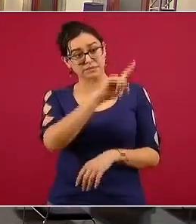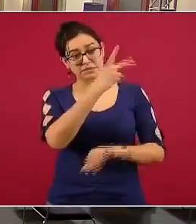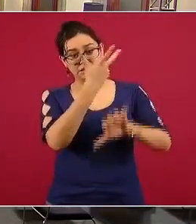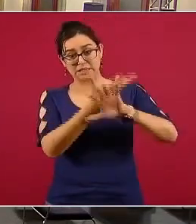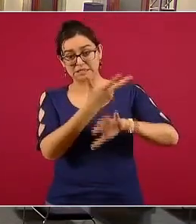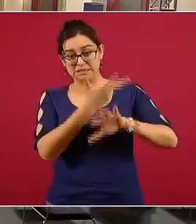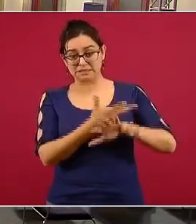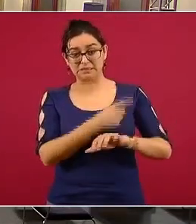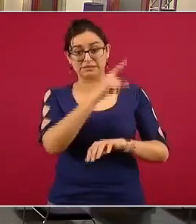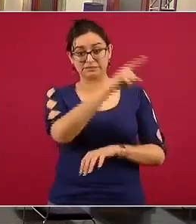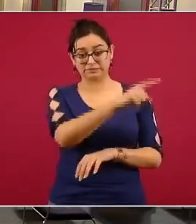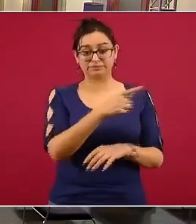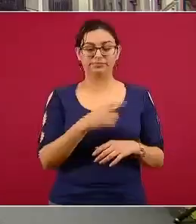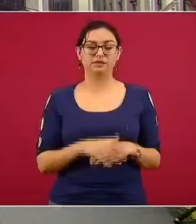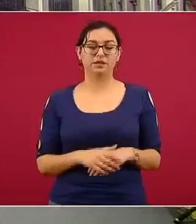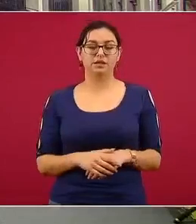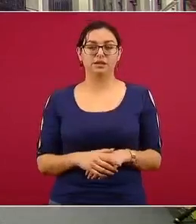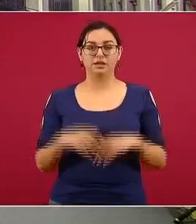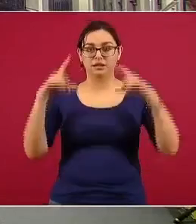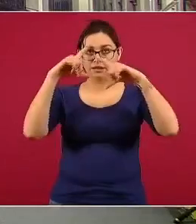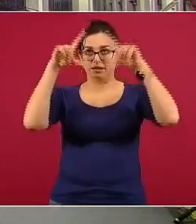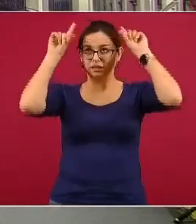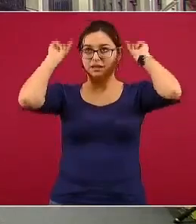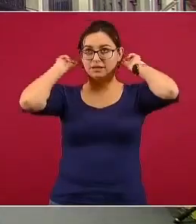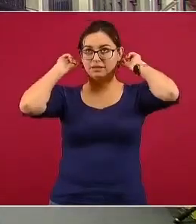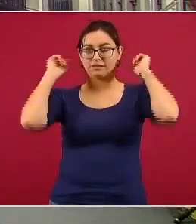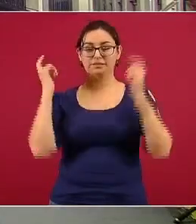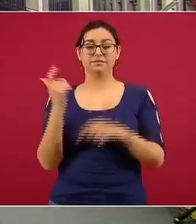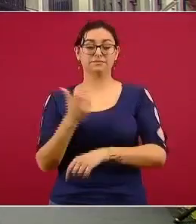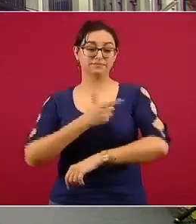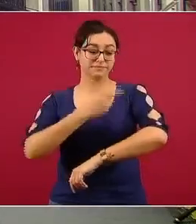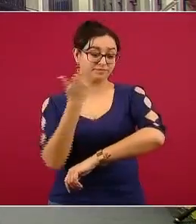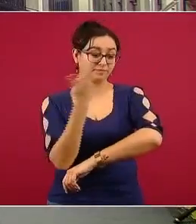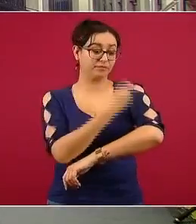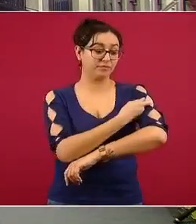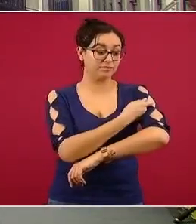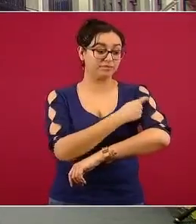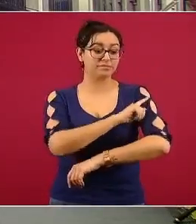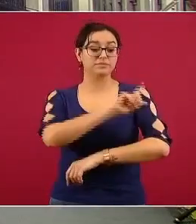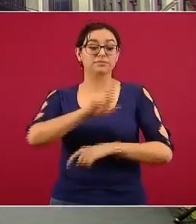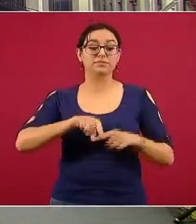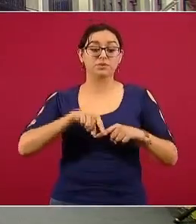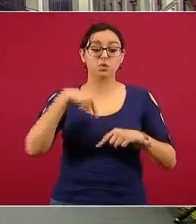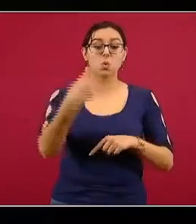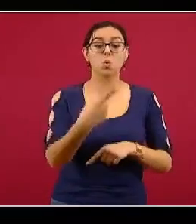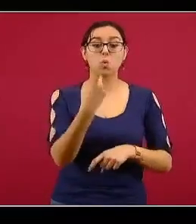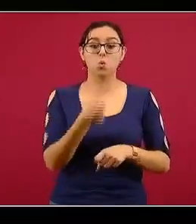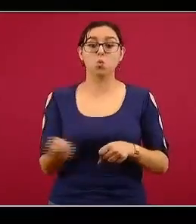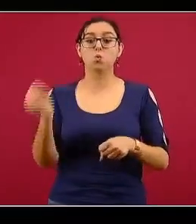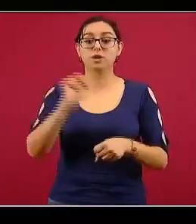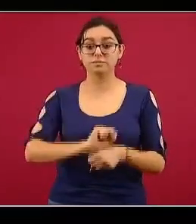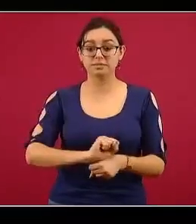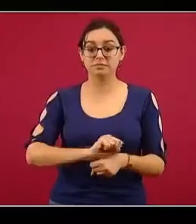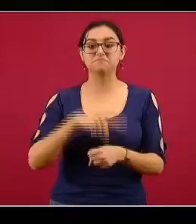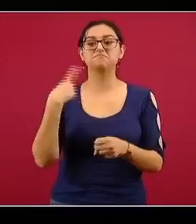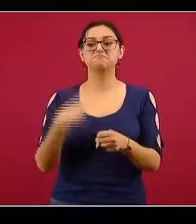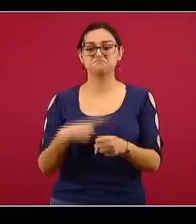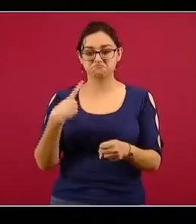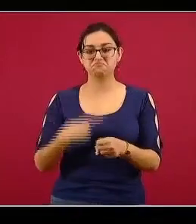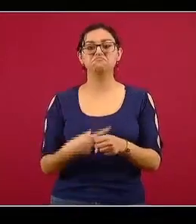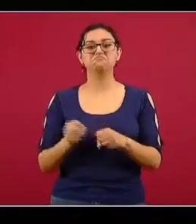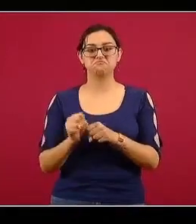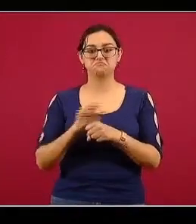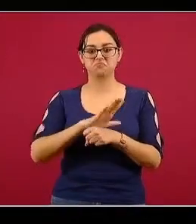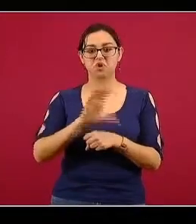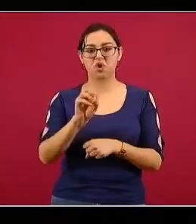que un enfermero que ya se había aplicado la vacuna de Pfizer, a la semana salió positivo? ¿Cuánto